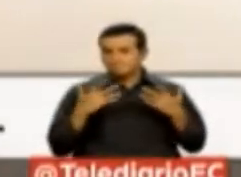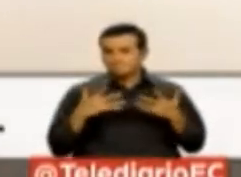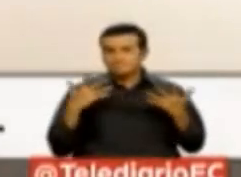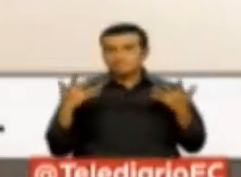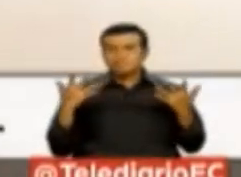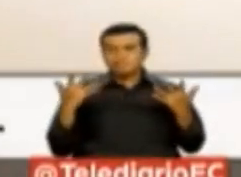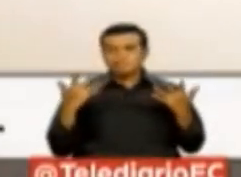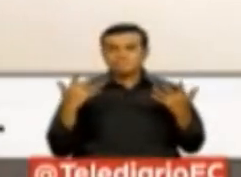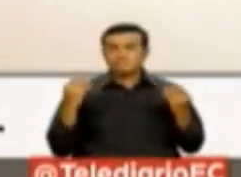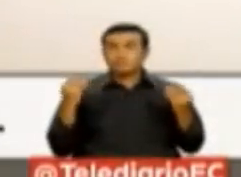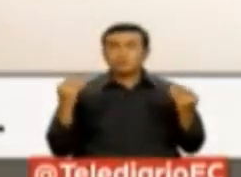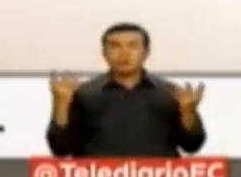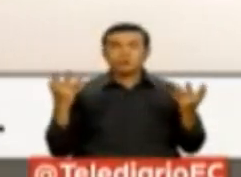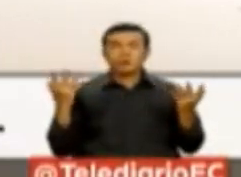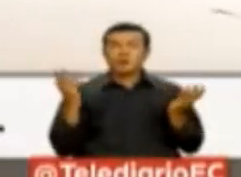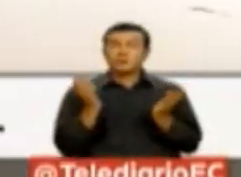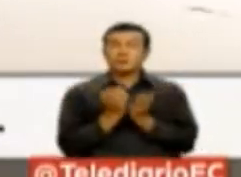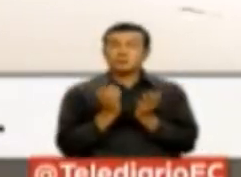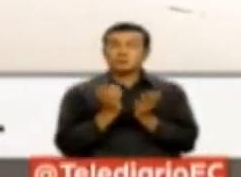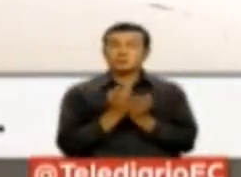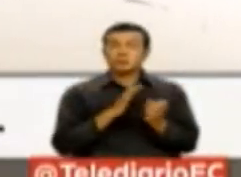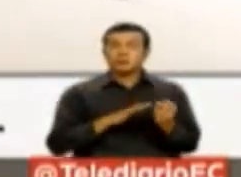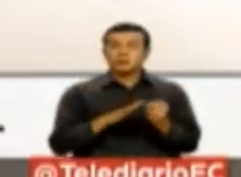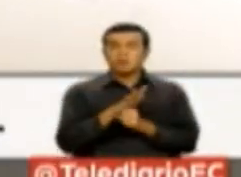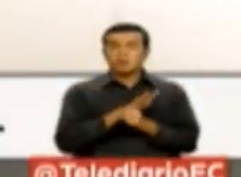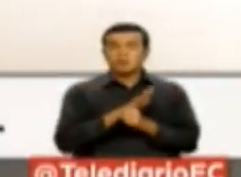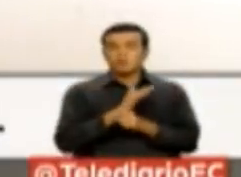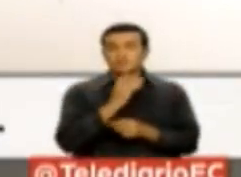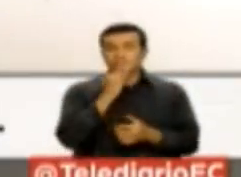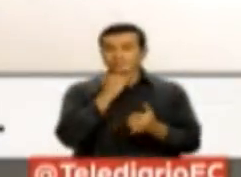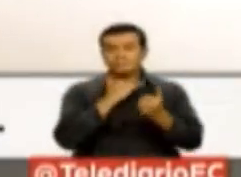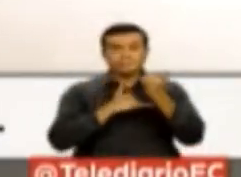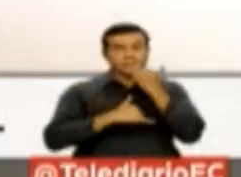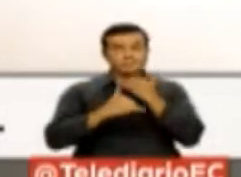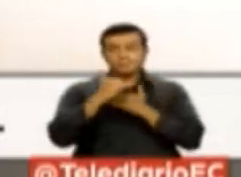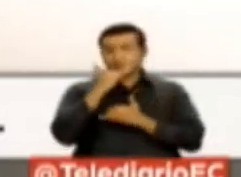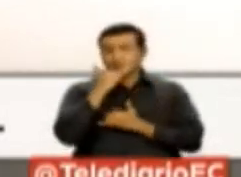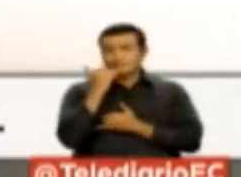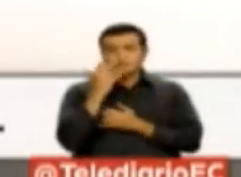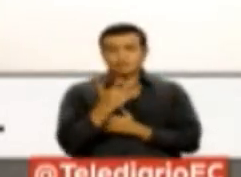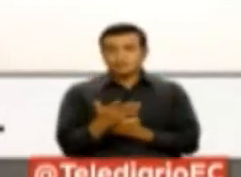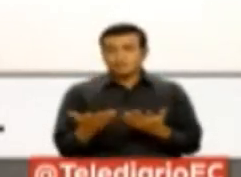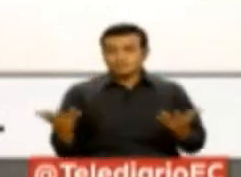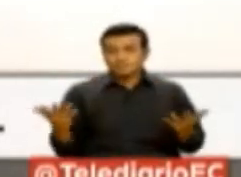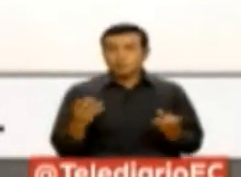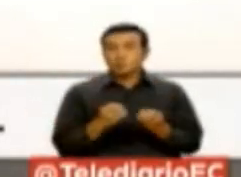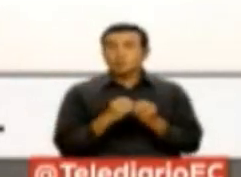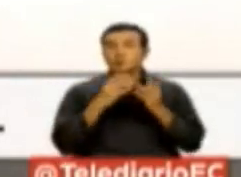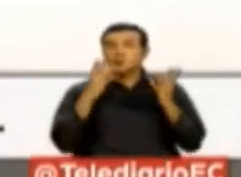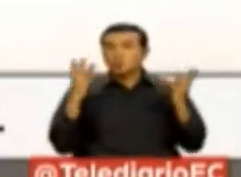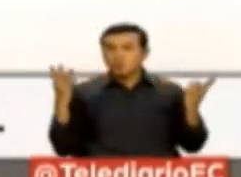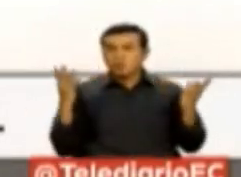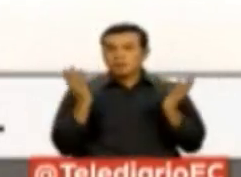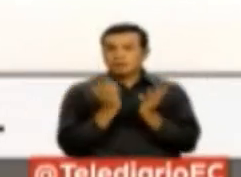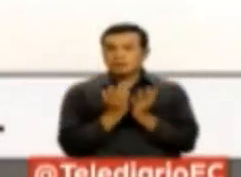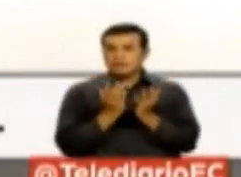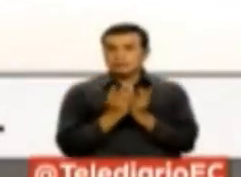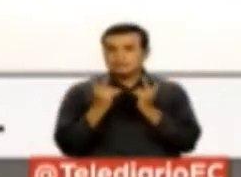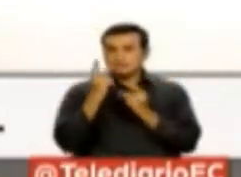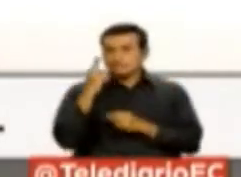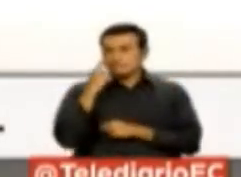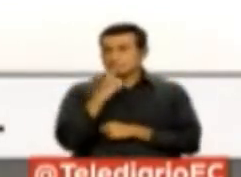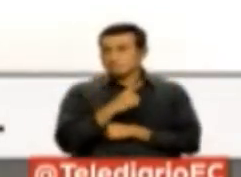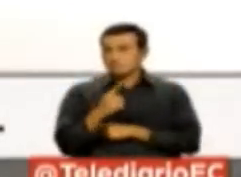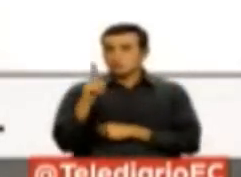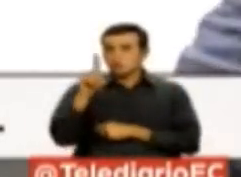este sitio y también por la acumulación de basura la inadecuada de ccoo acumulación de desechos tenemos una de las